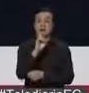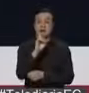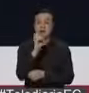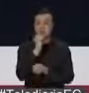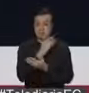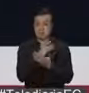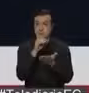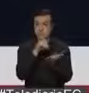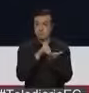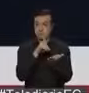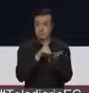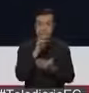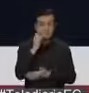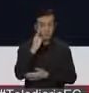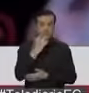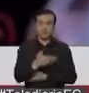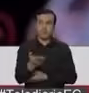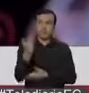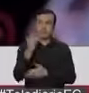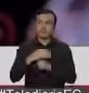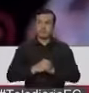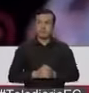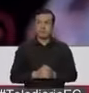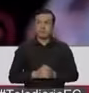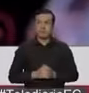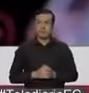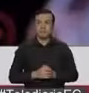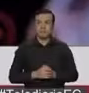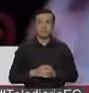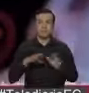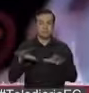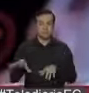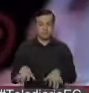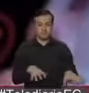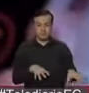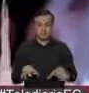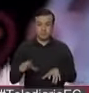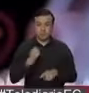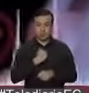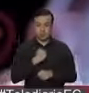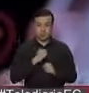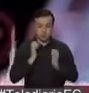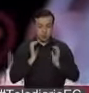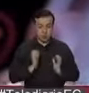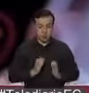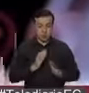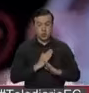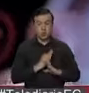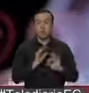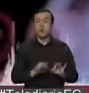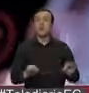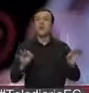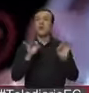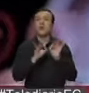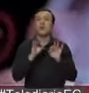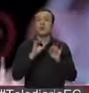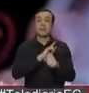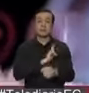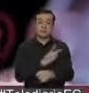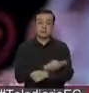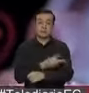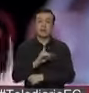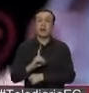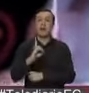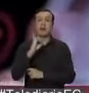la nutricionista Adriana Altamirano. En el accionar de las defensas del organismo es indispensable la vitamina D